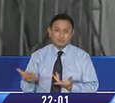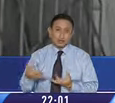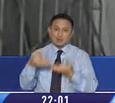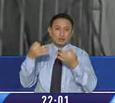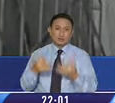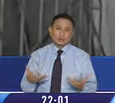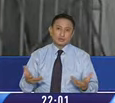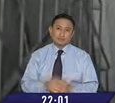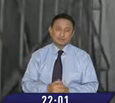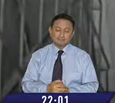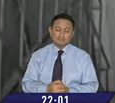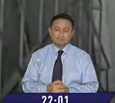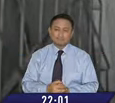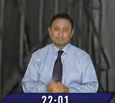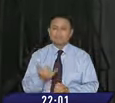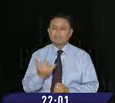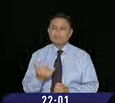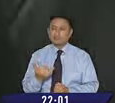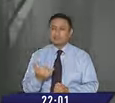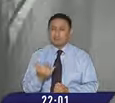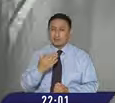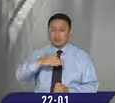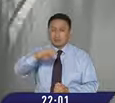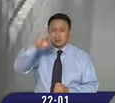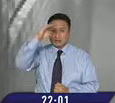La pregunta es, ¿hasta cuándo?